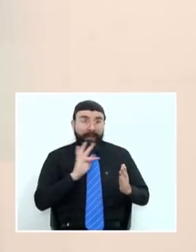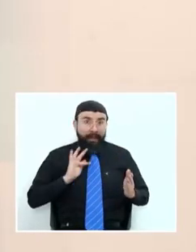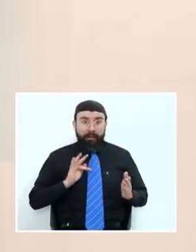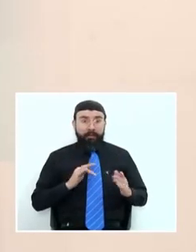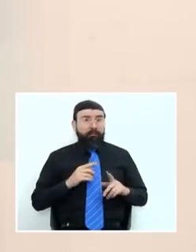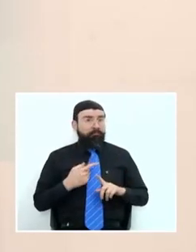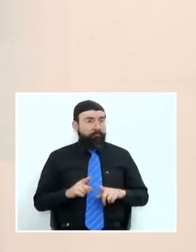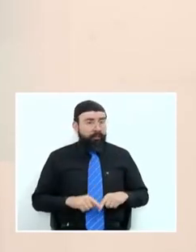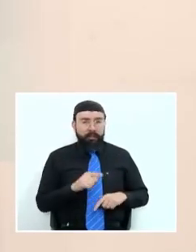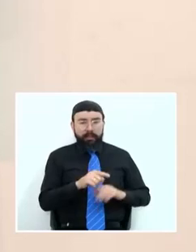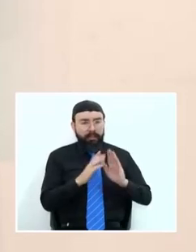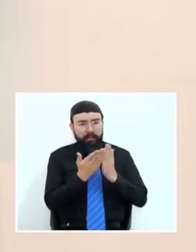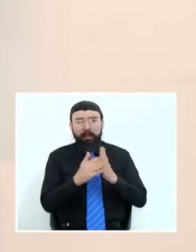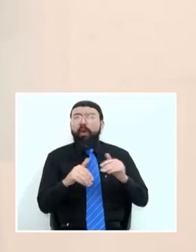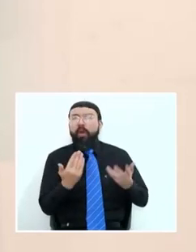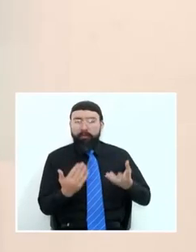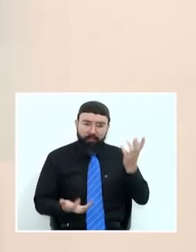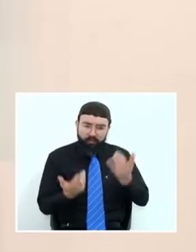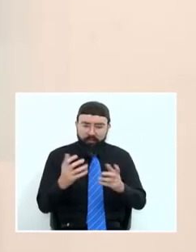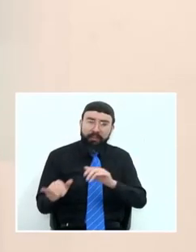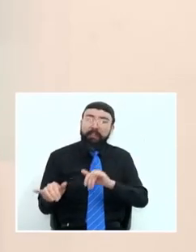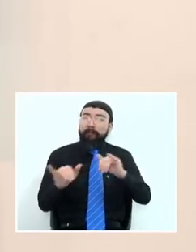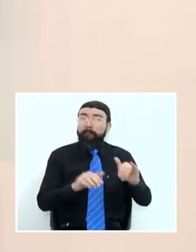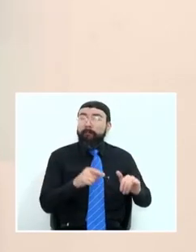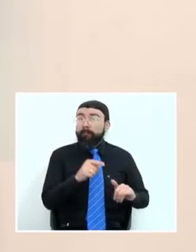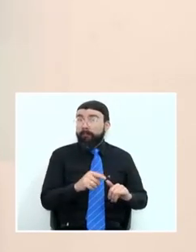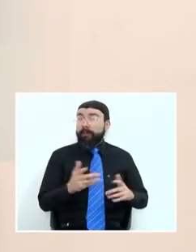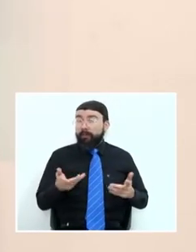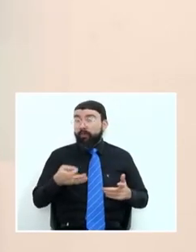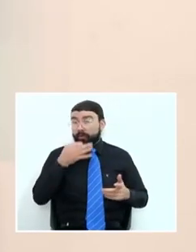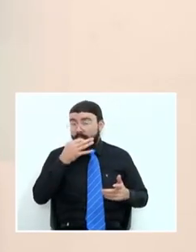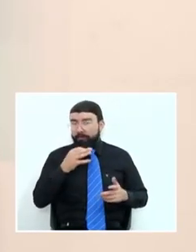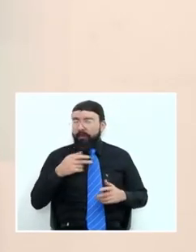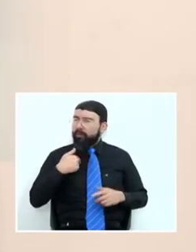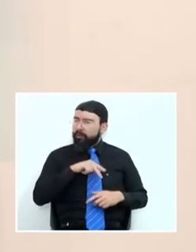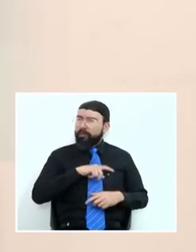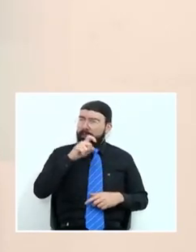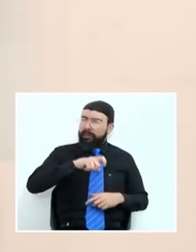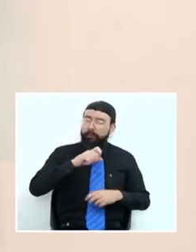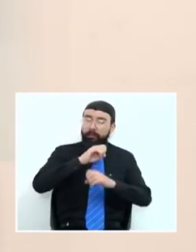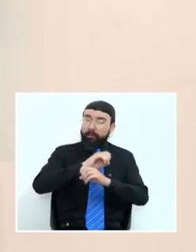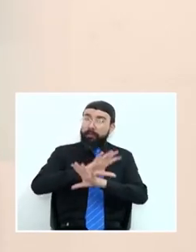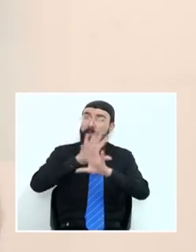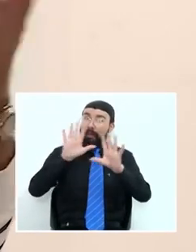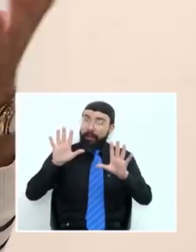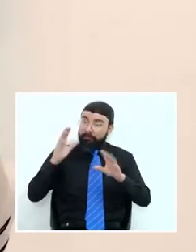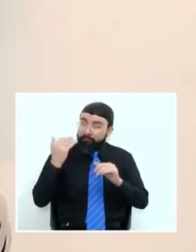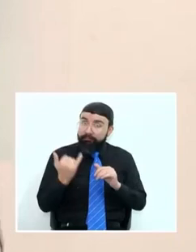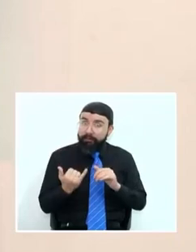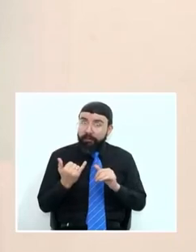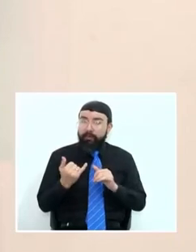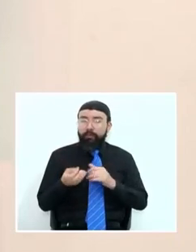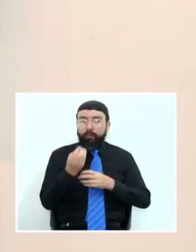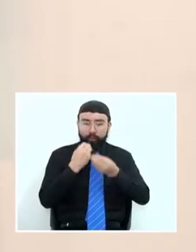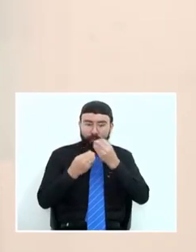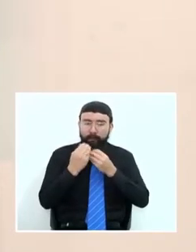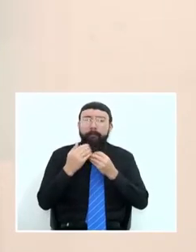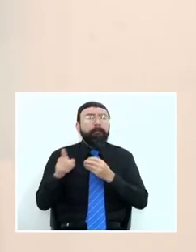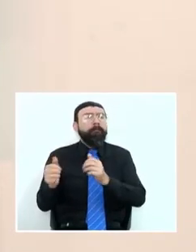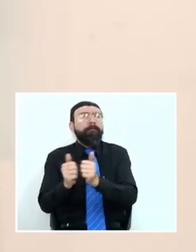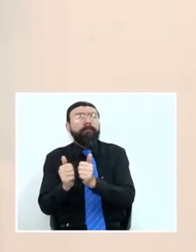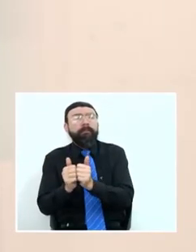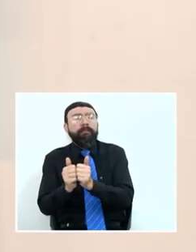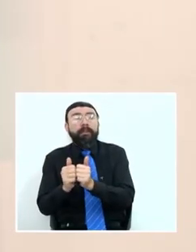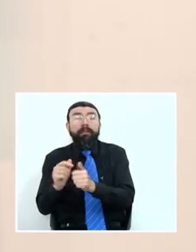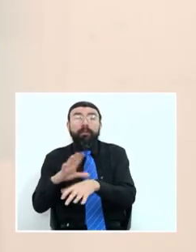hacer de la cocina una farmacia, nosotros tenemos que tener claro la alimentación. Tengo aquí a la doctora Sandra